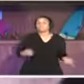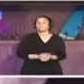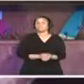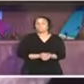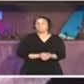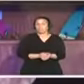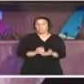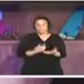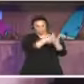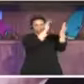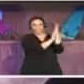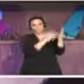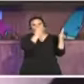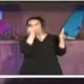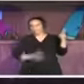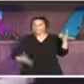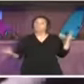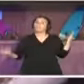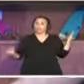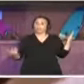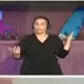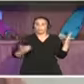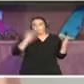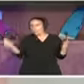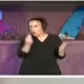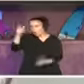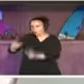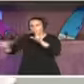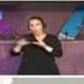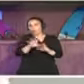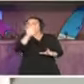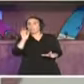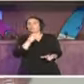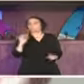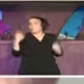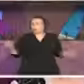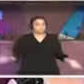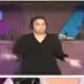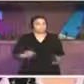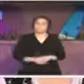esta mierda cartel, el pueblo decida ya.